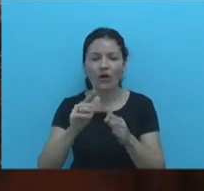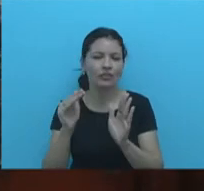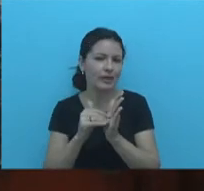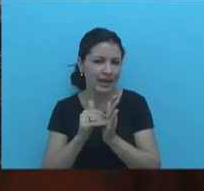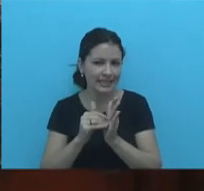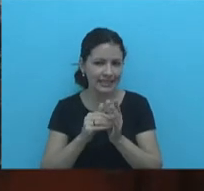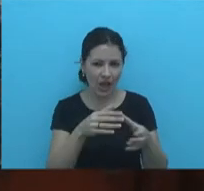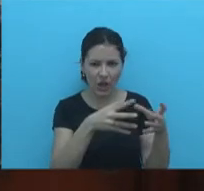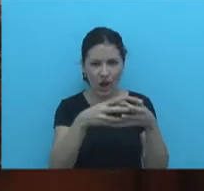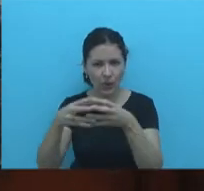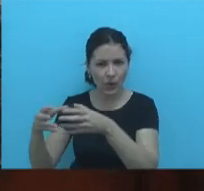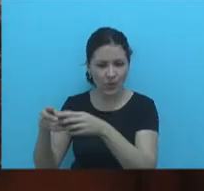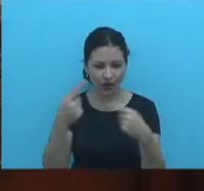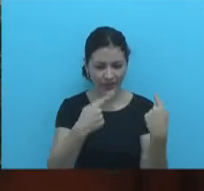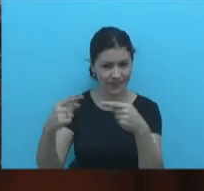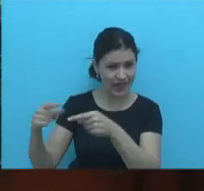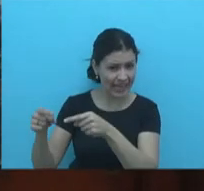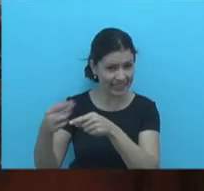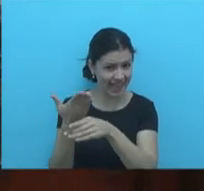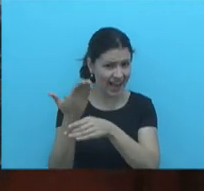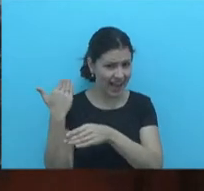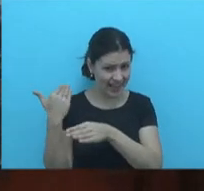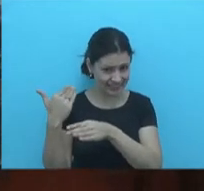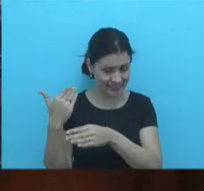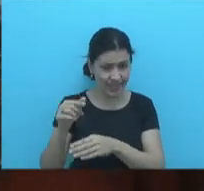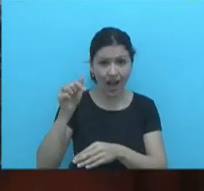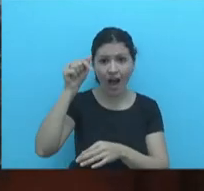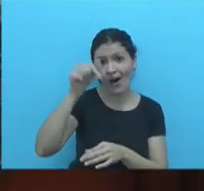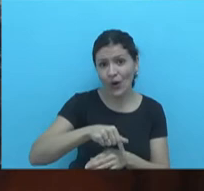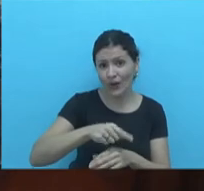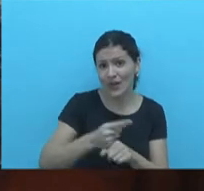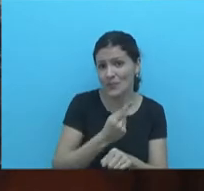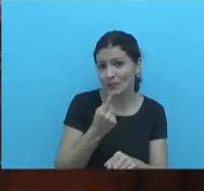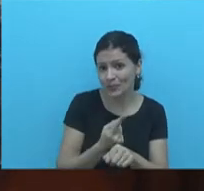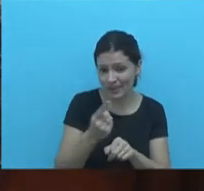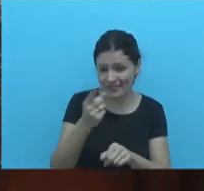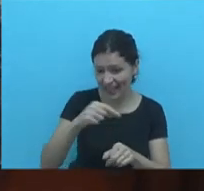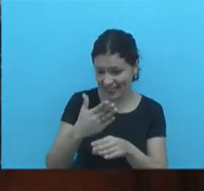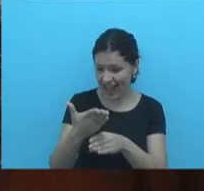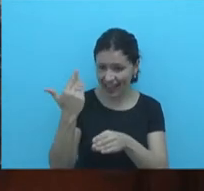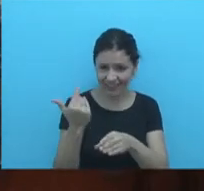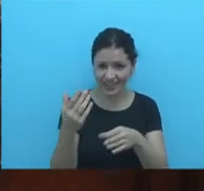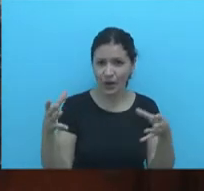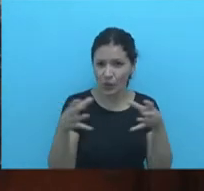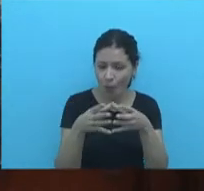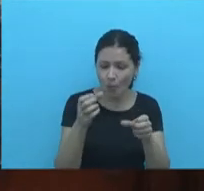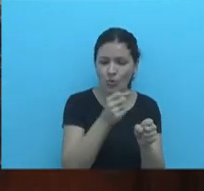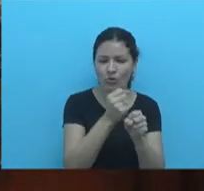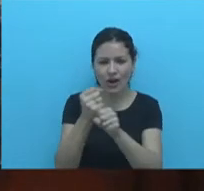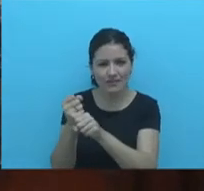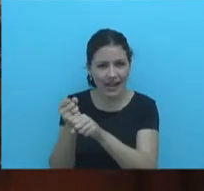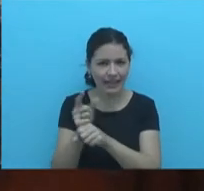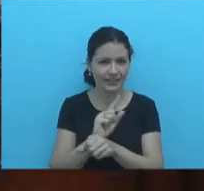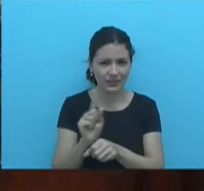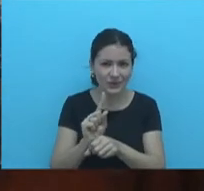eso. En este caso nosotros no tenemos la posibilidad de venir en comisiones porque